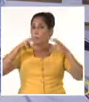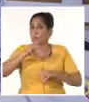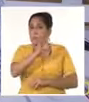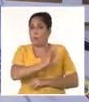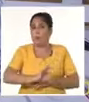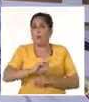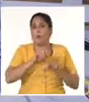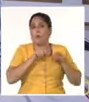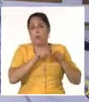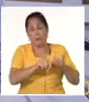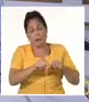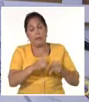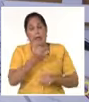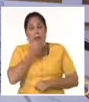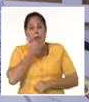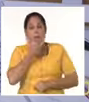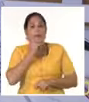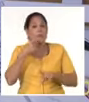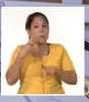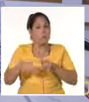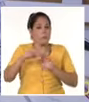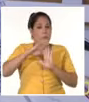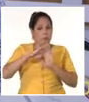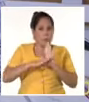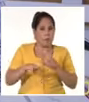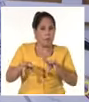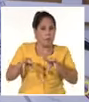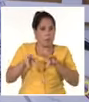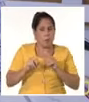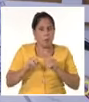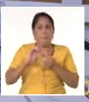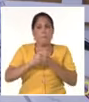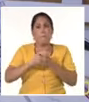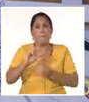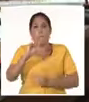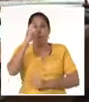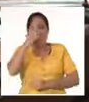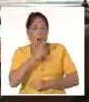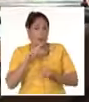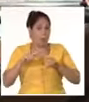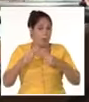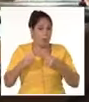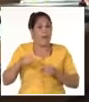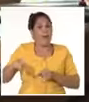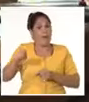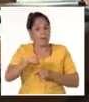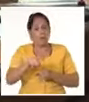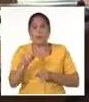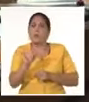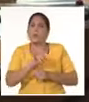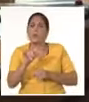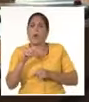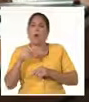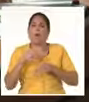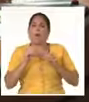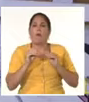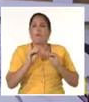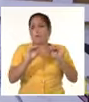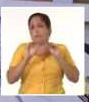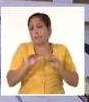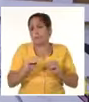esa provincia y de las medidas implementadas en moa para itar el tráfico de cargas y de